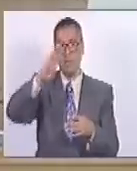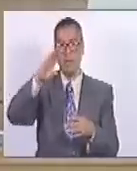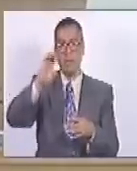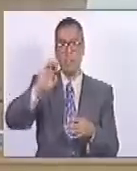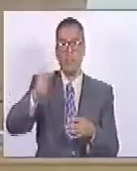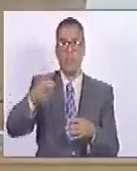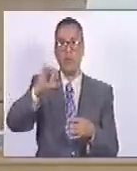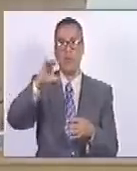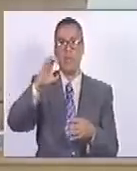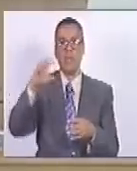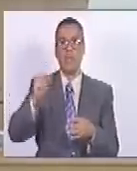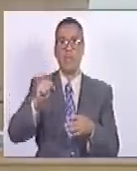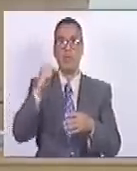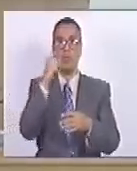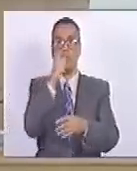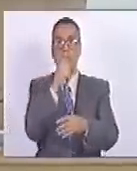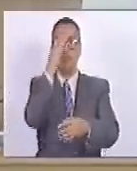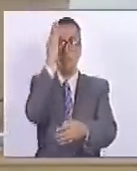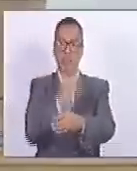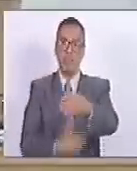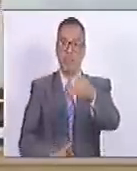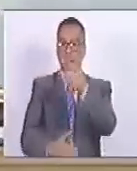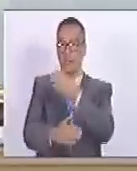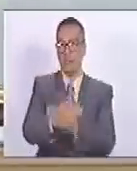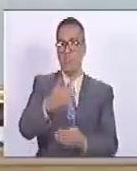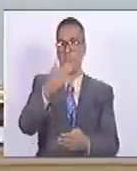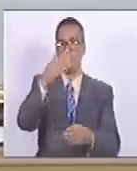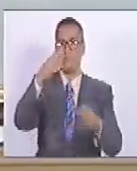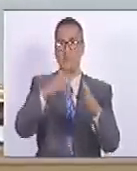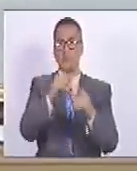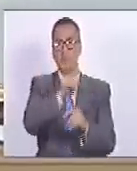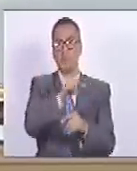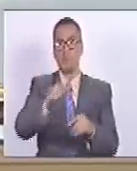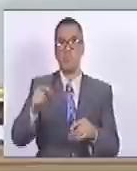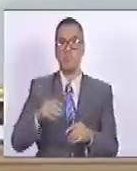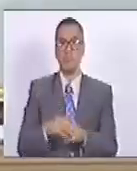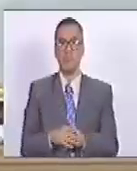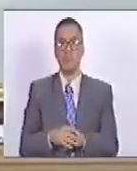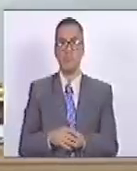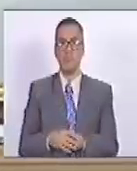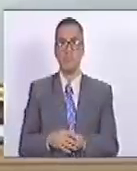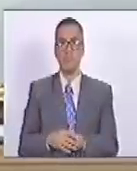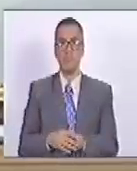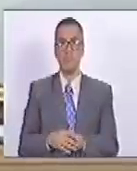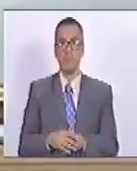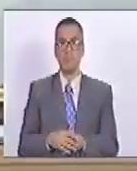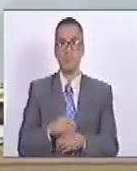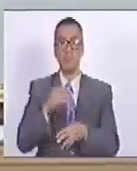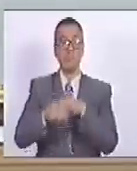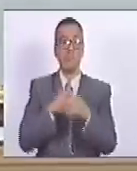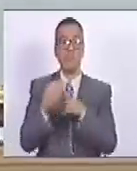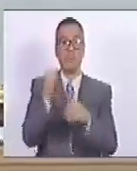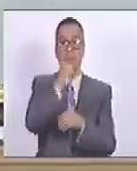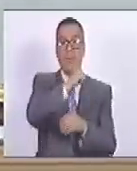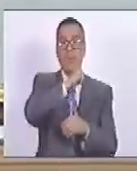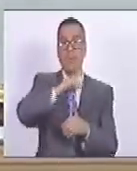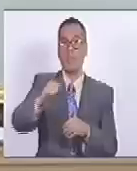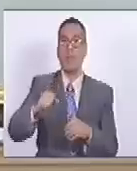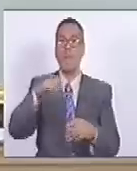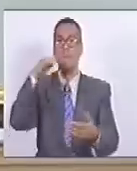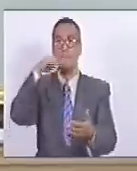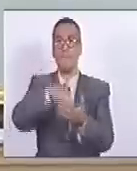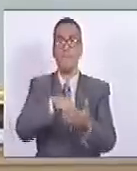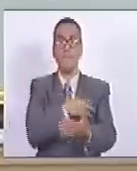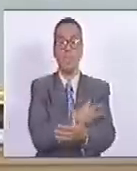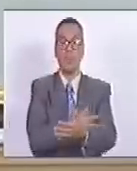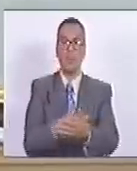que ordenaba que le cortaran las manos a los habitantes, que generó el asesinato de miles